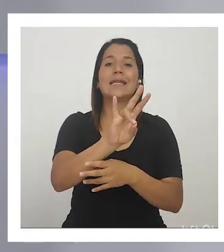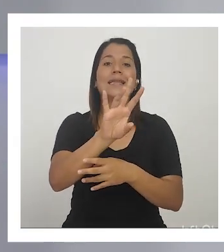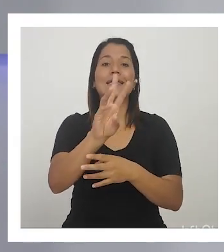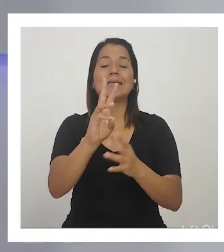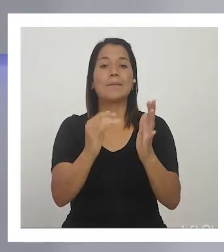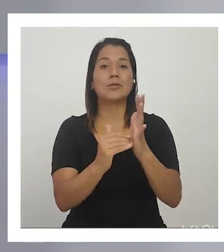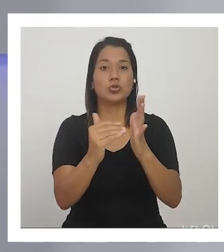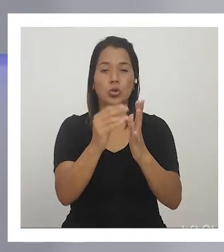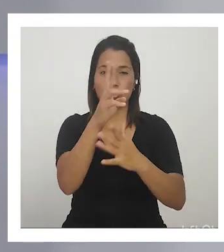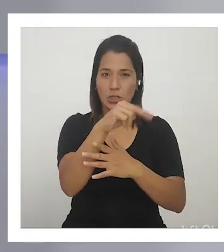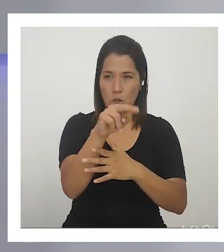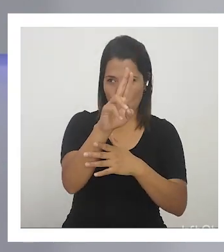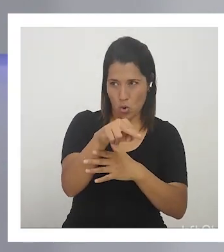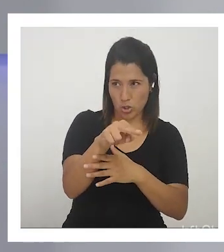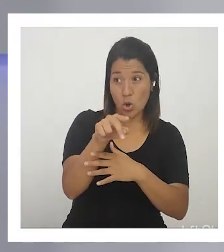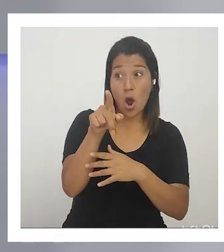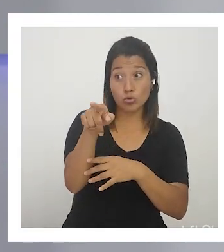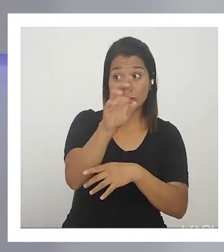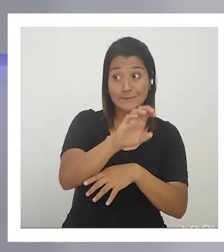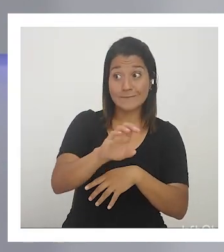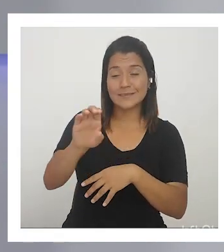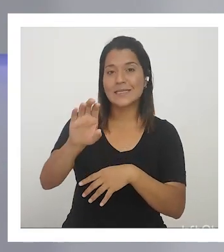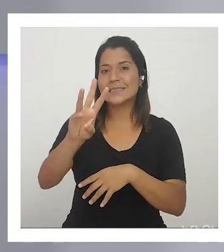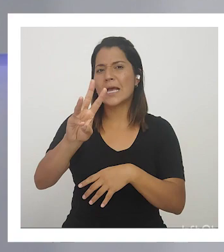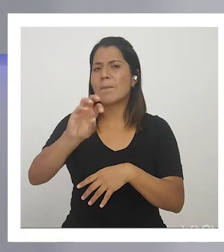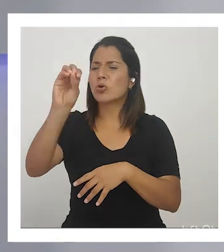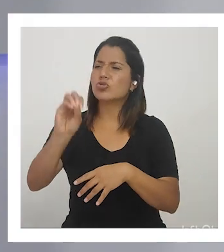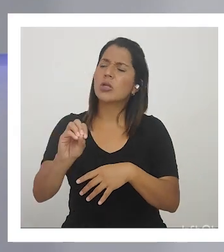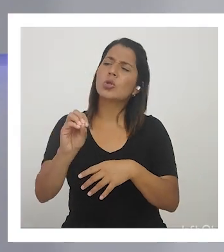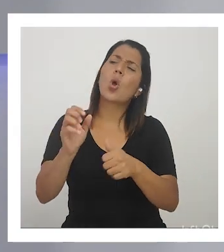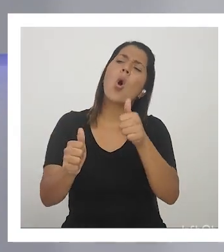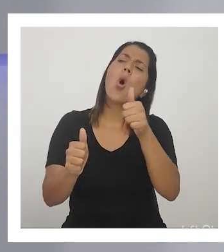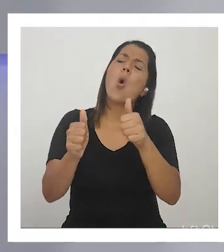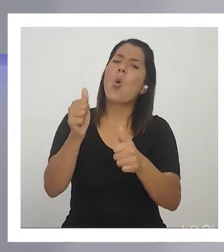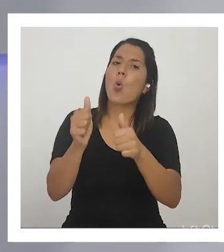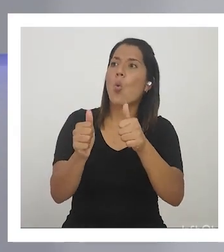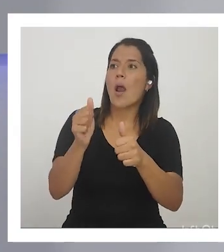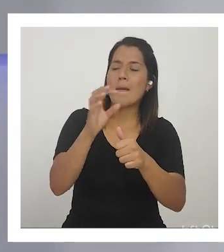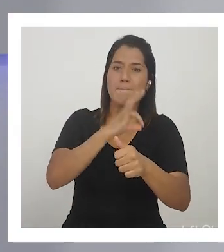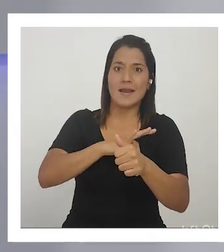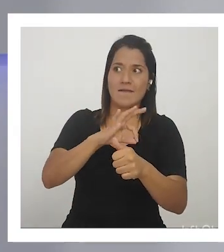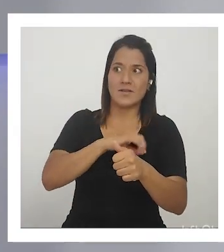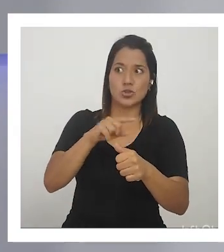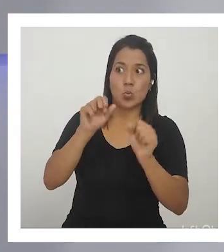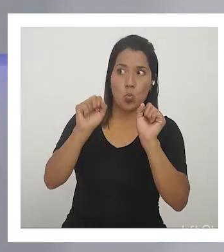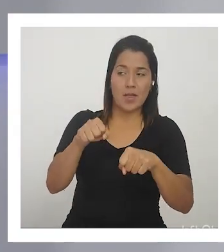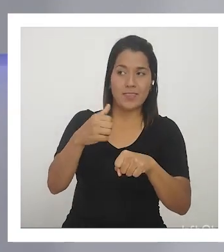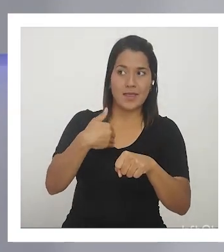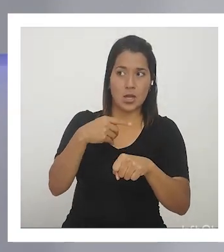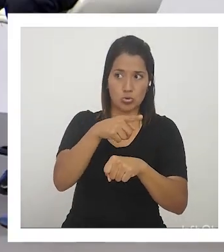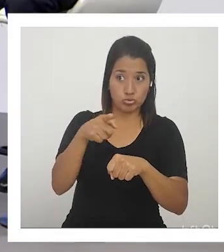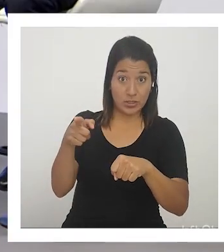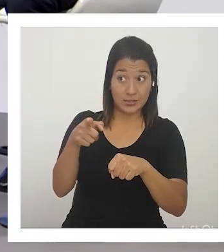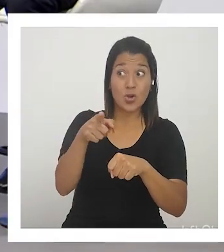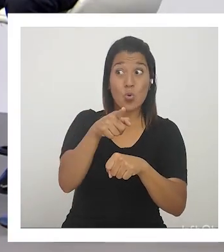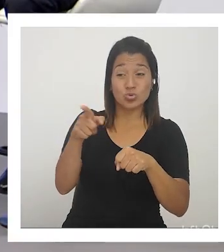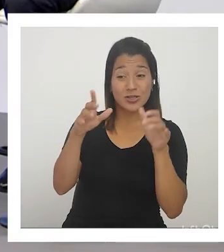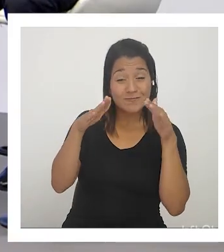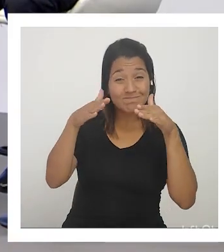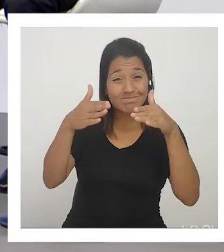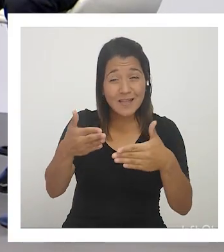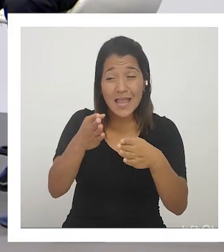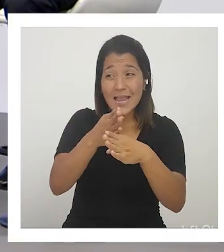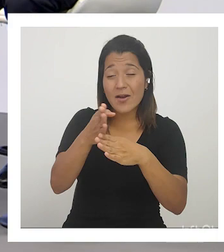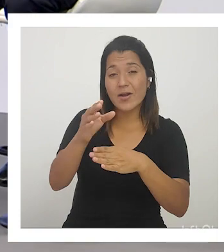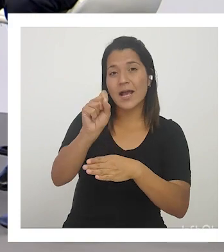Y usted ya bien lo mencionaba, que una de las fortalezas de ustedes son las carreras STEM, que son las carreras del futuro. Sí, recordemos que la Universidad